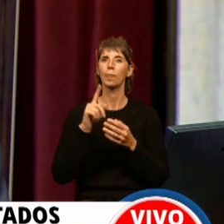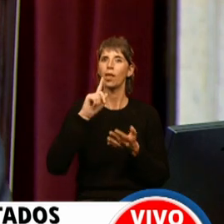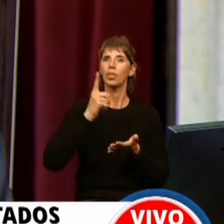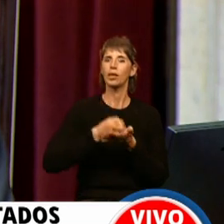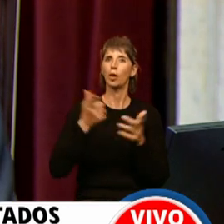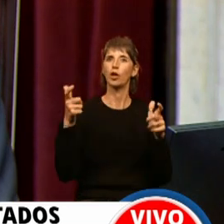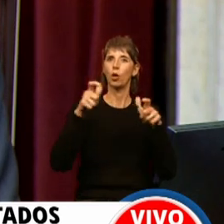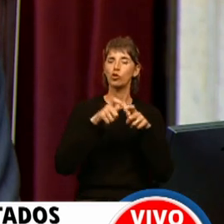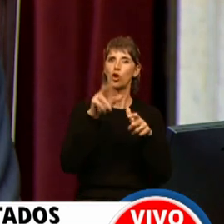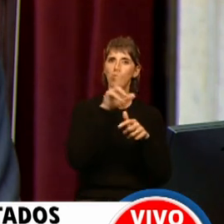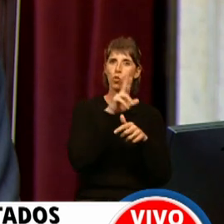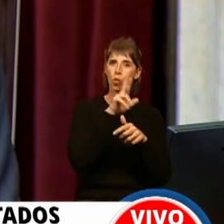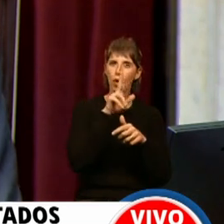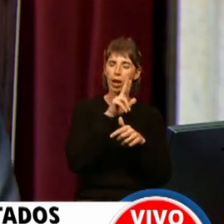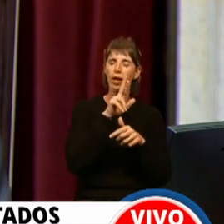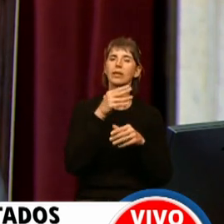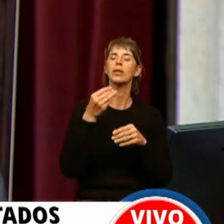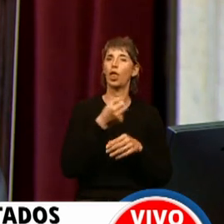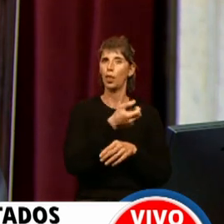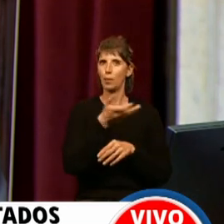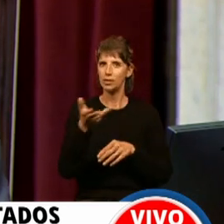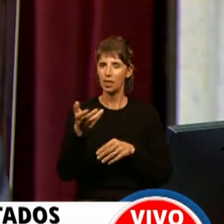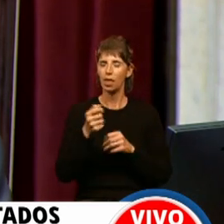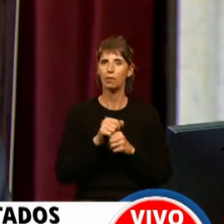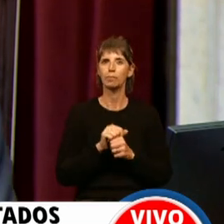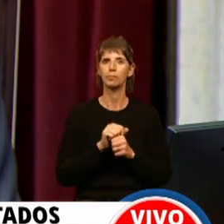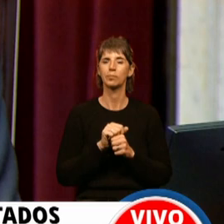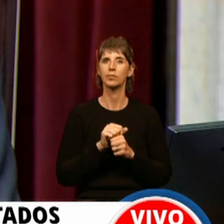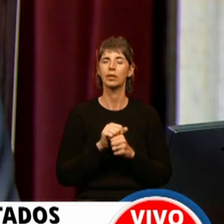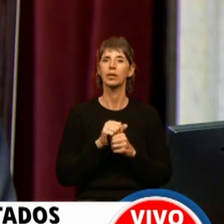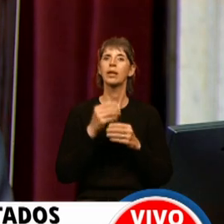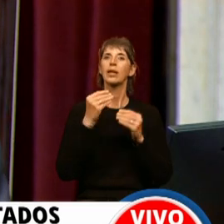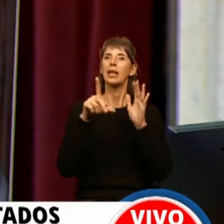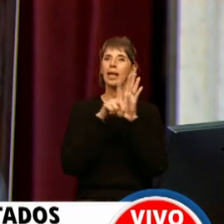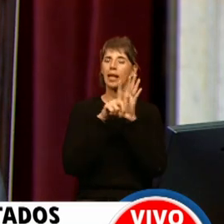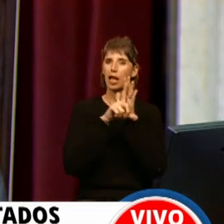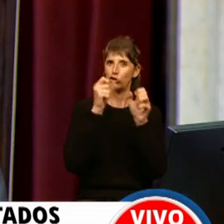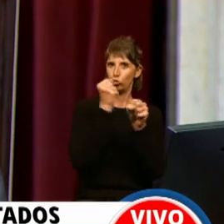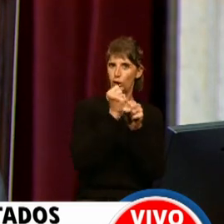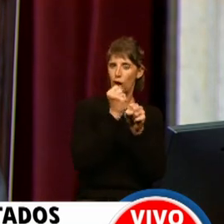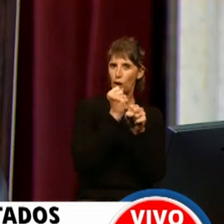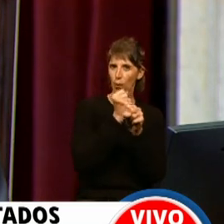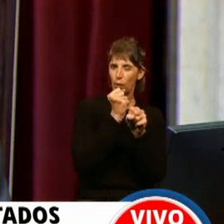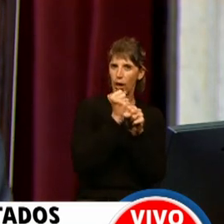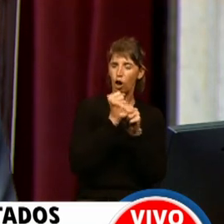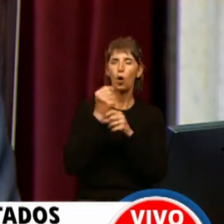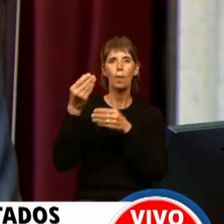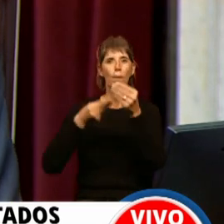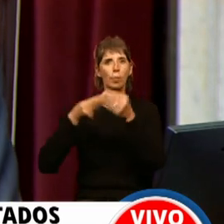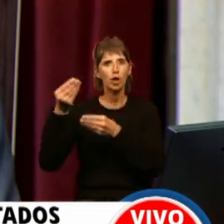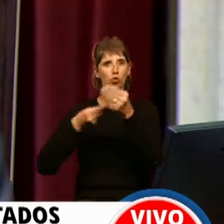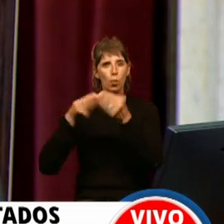comisiones de mujeres y diversidad de legislación del trabajo y de presupuesto y